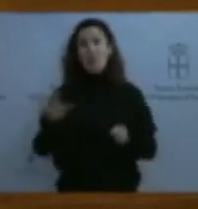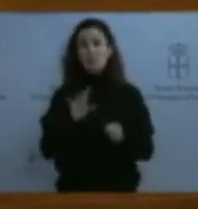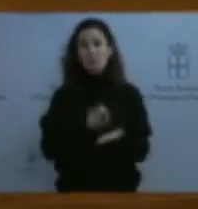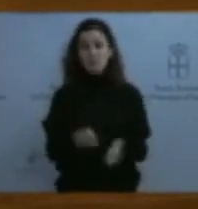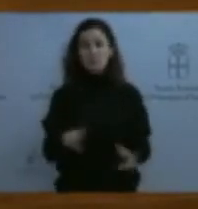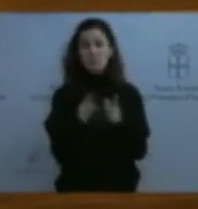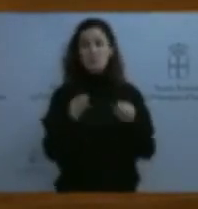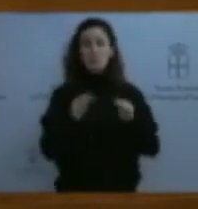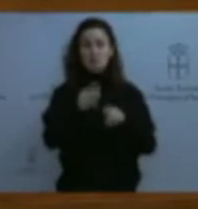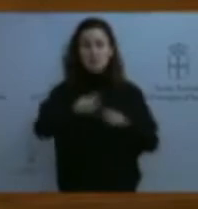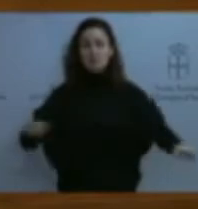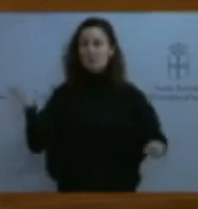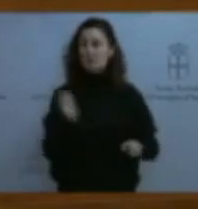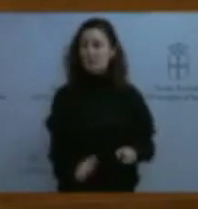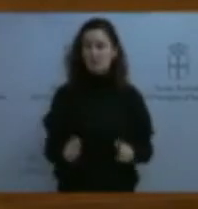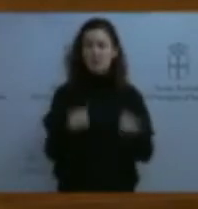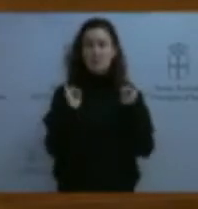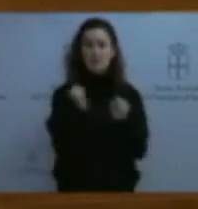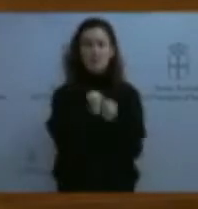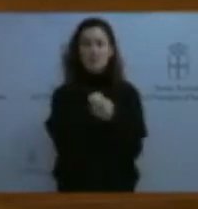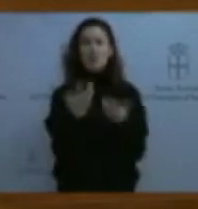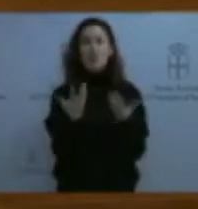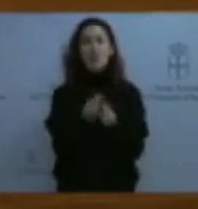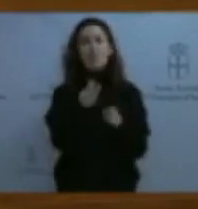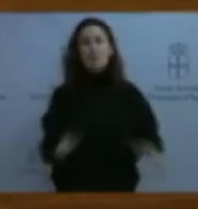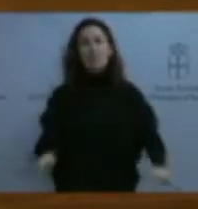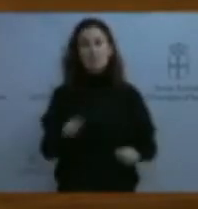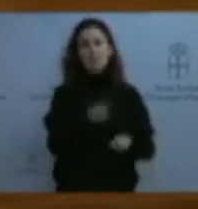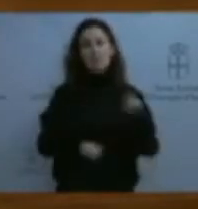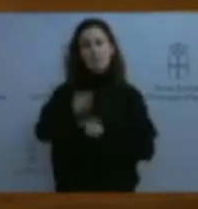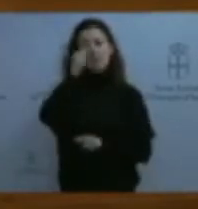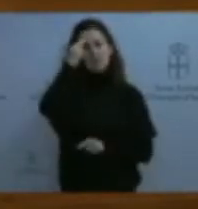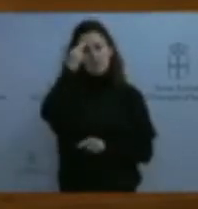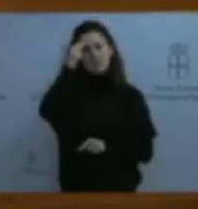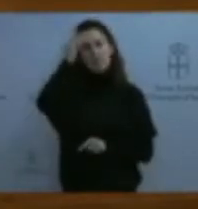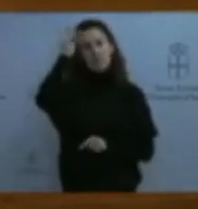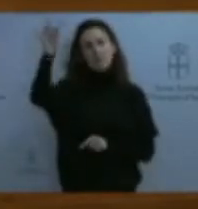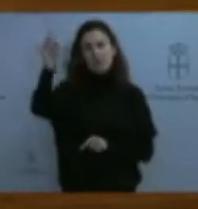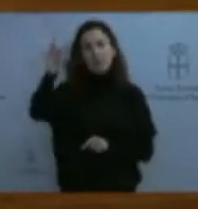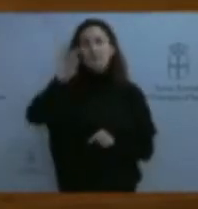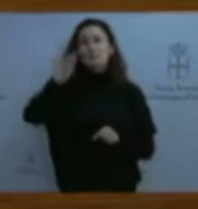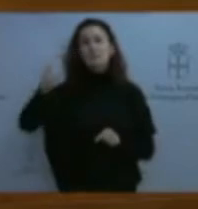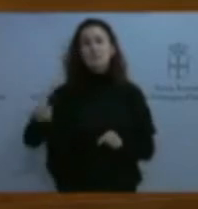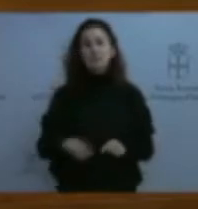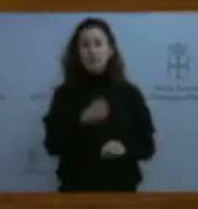que desempeña su trabajo con personas con patologías mentales, demencias y un largo etcétera.